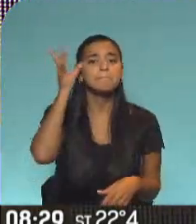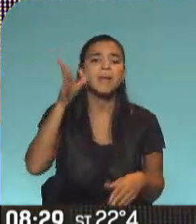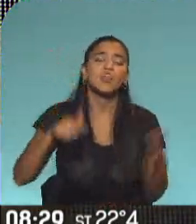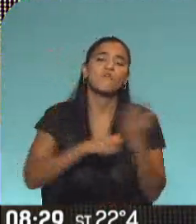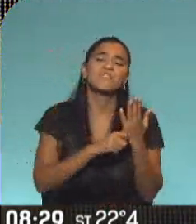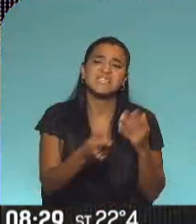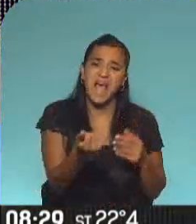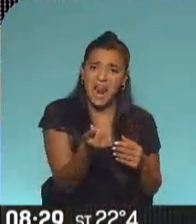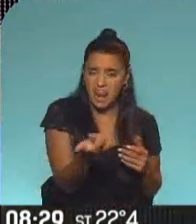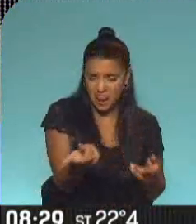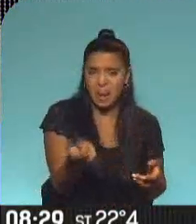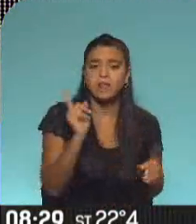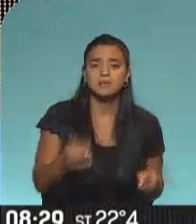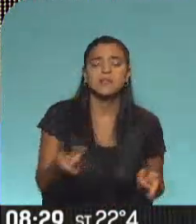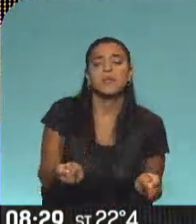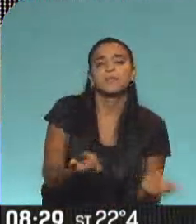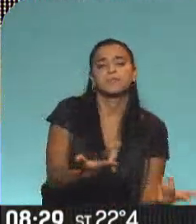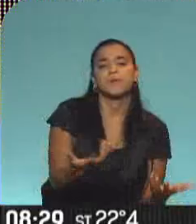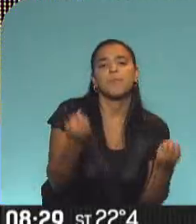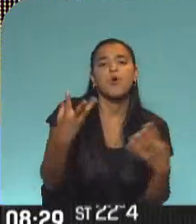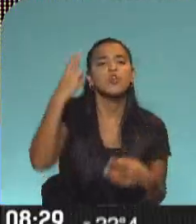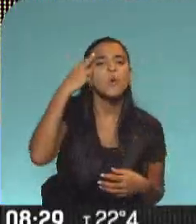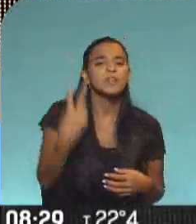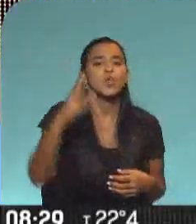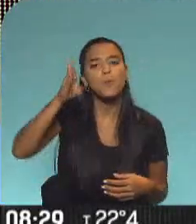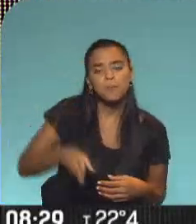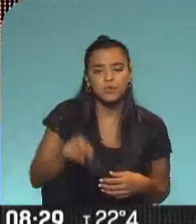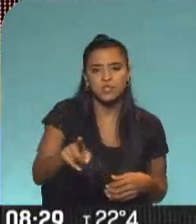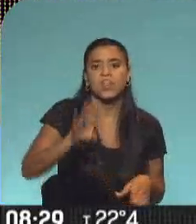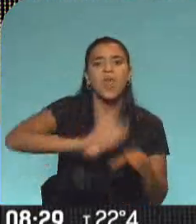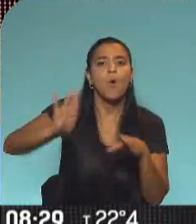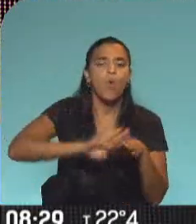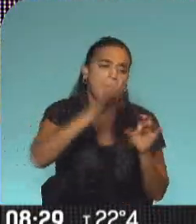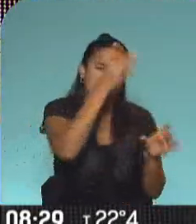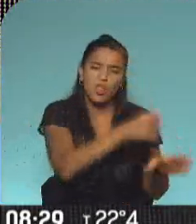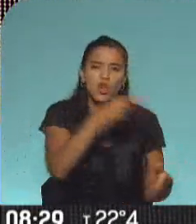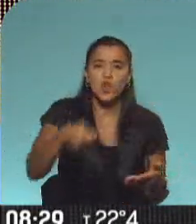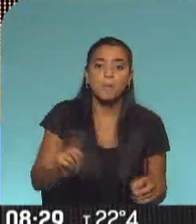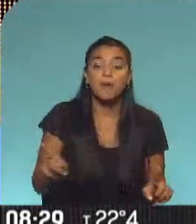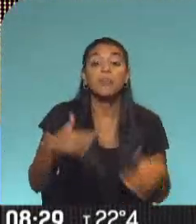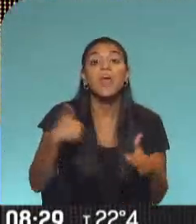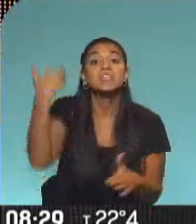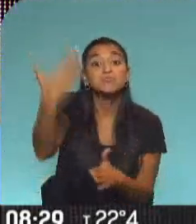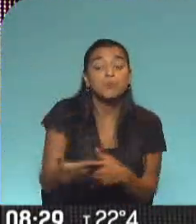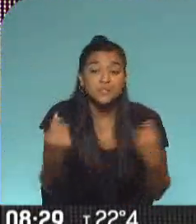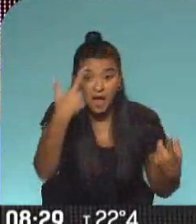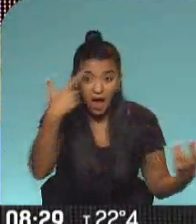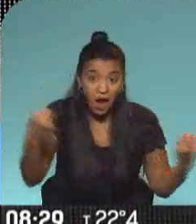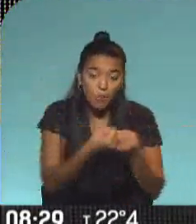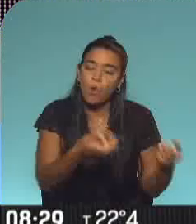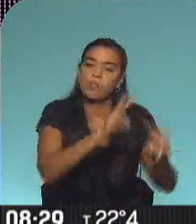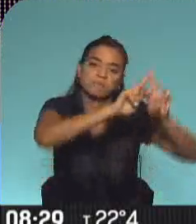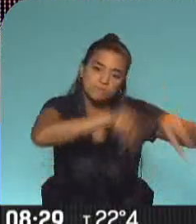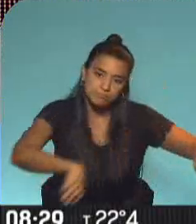fiscal, una suerte de condonación por el más del 92% de esa deuda y finalmente lo que terminó pasando es que ese acuerdo fue